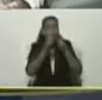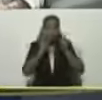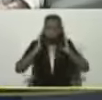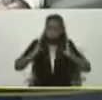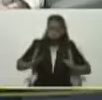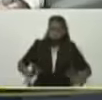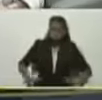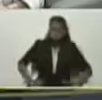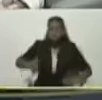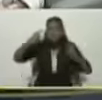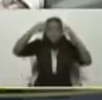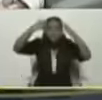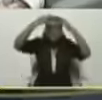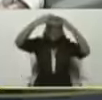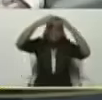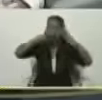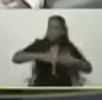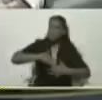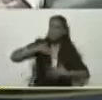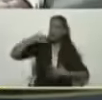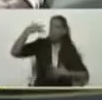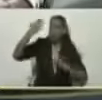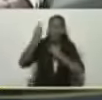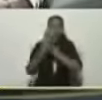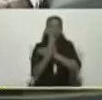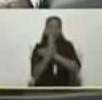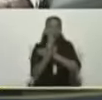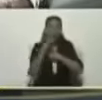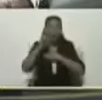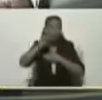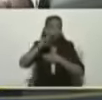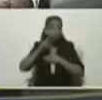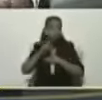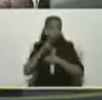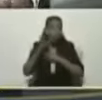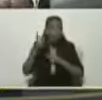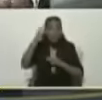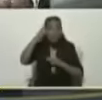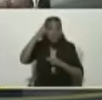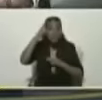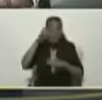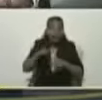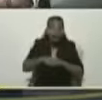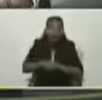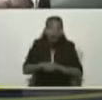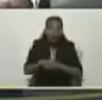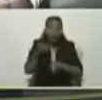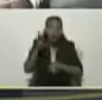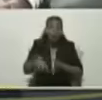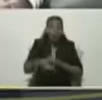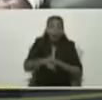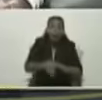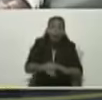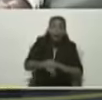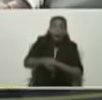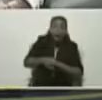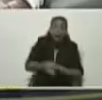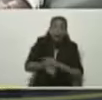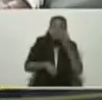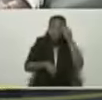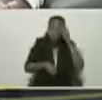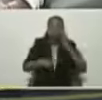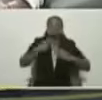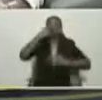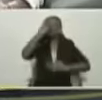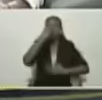físicamente, mentalmente, espiritualmente, para cuando le llegue la primera contracción, sepa